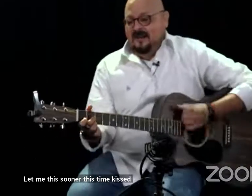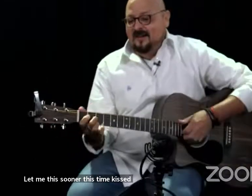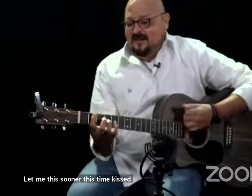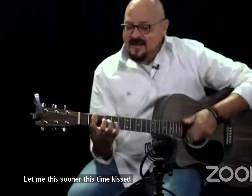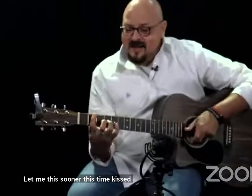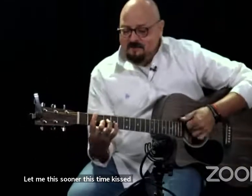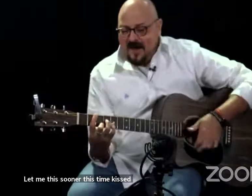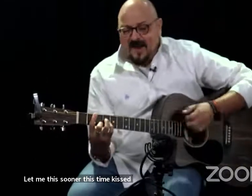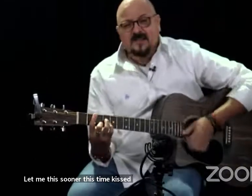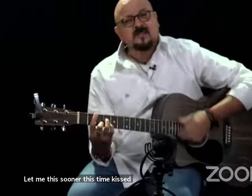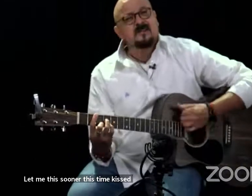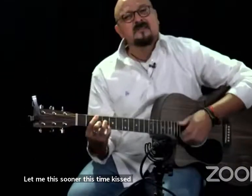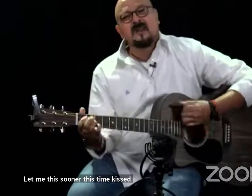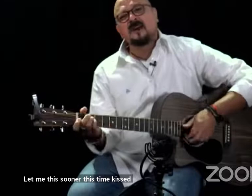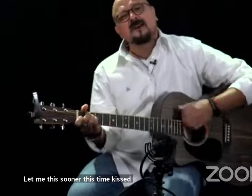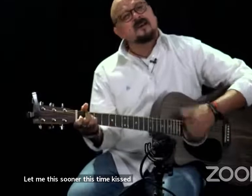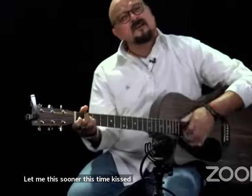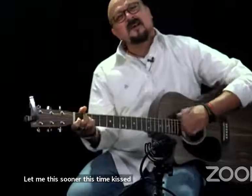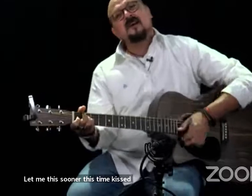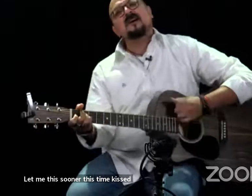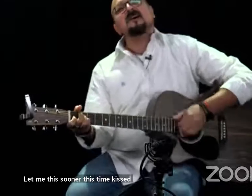sonreírte.